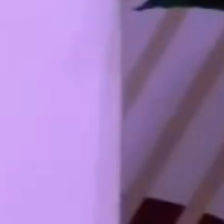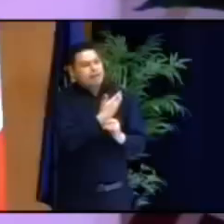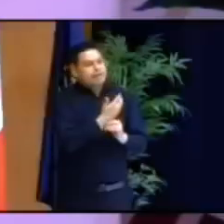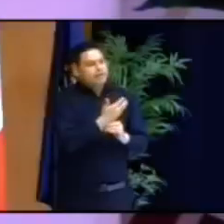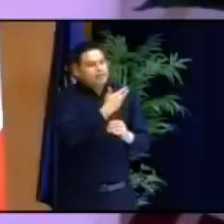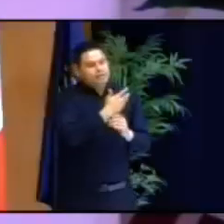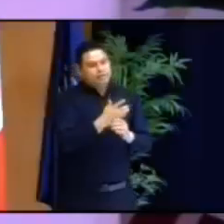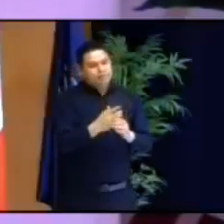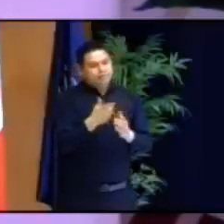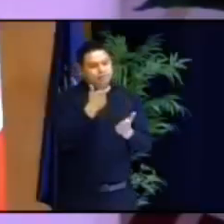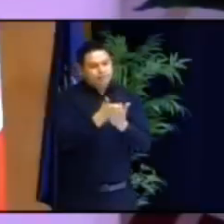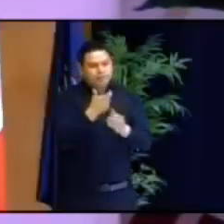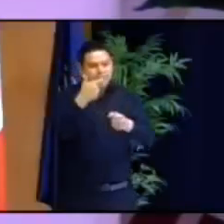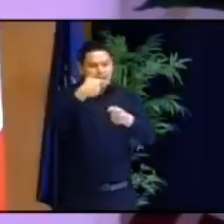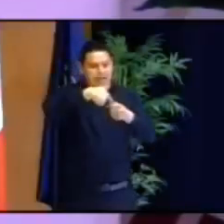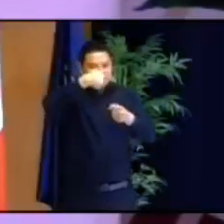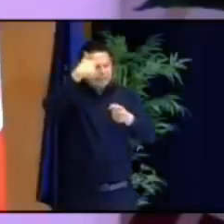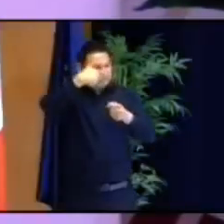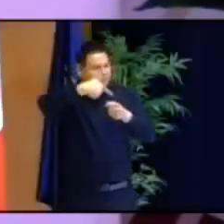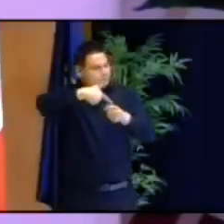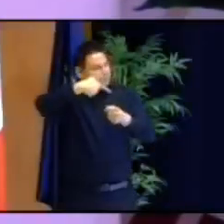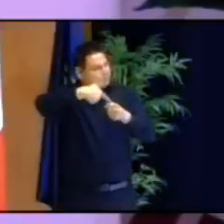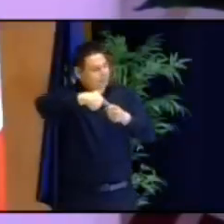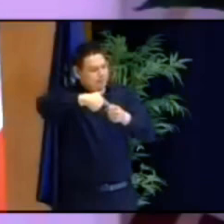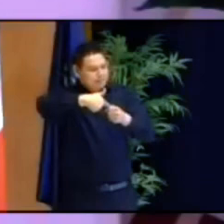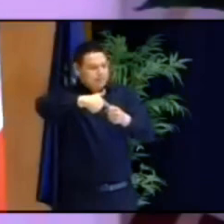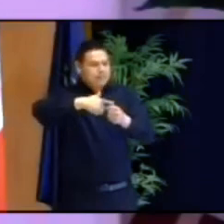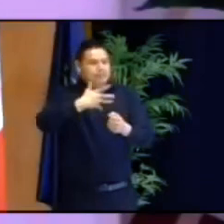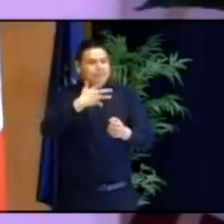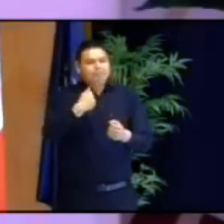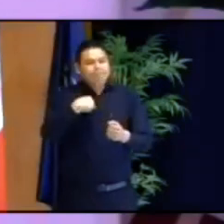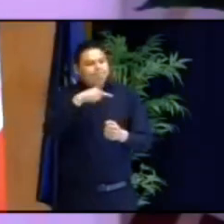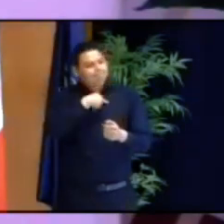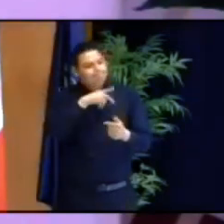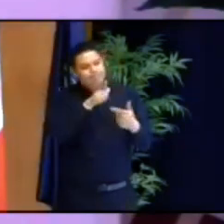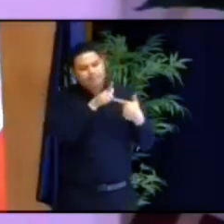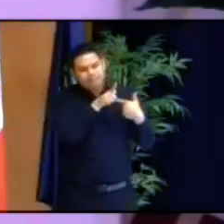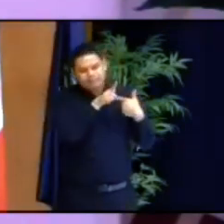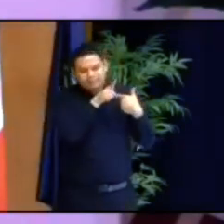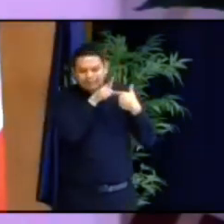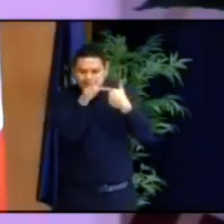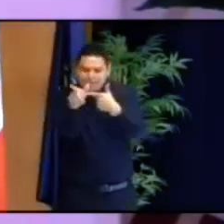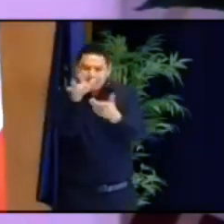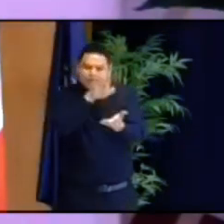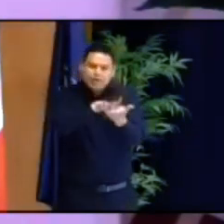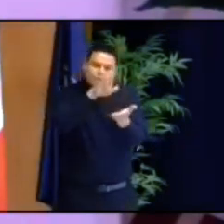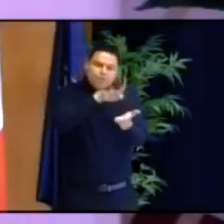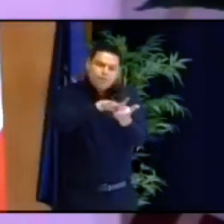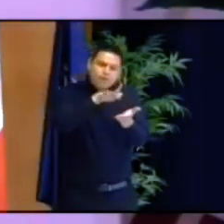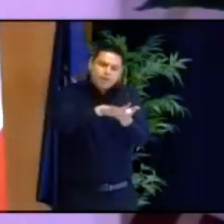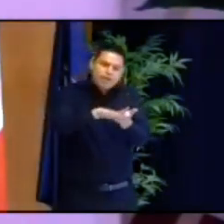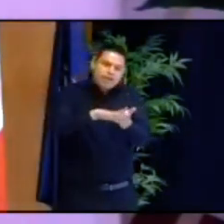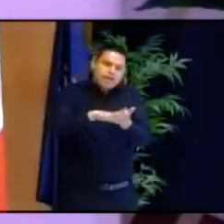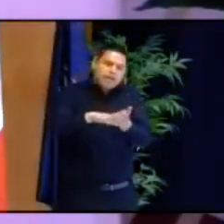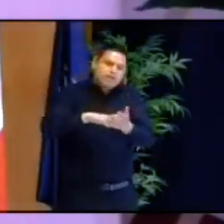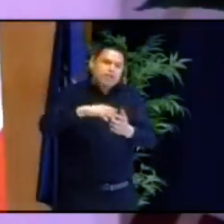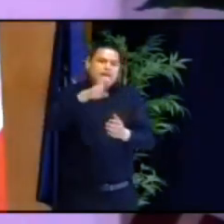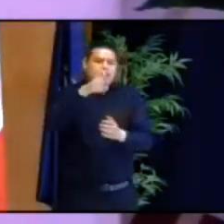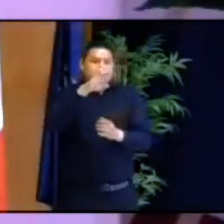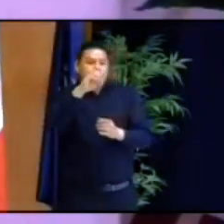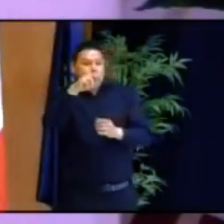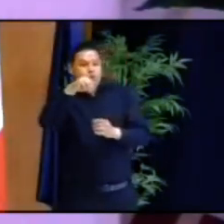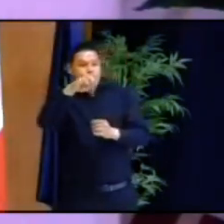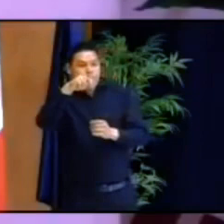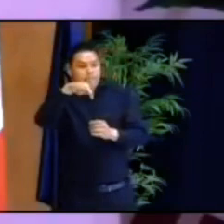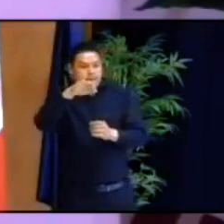los precios de la gasolina, pero tenemos que seguir apoyando la economía popular. Si no apoyamos a los